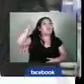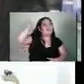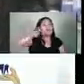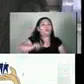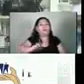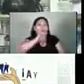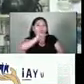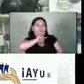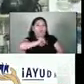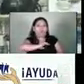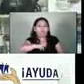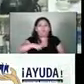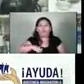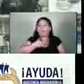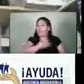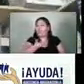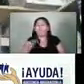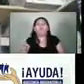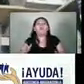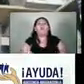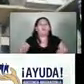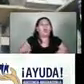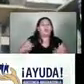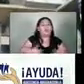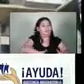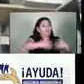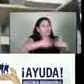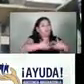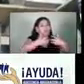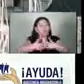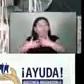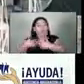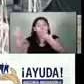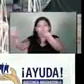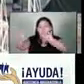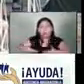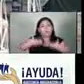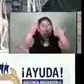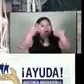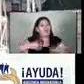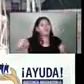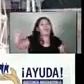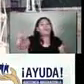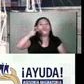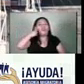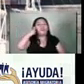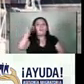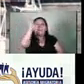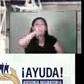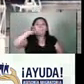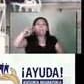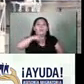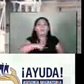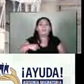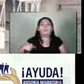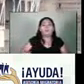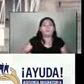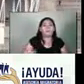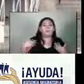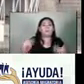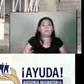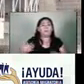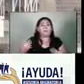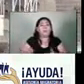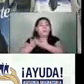empresario, para abastecer su negocio, compra a grandes empresas que importan producto directamente desde China y habla de atrasos en la llegada de